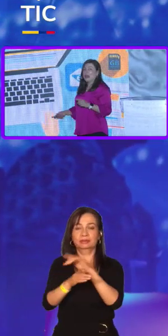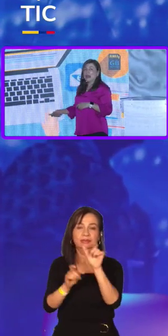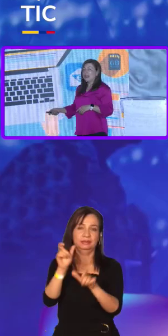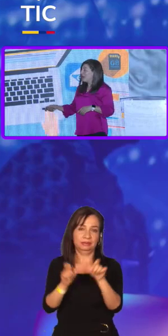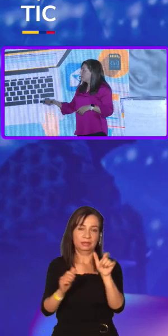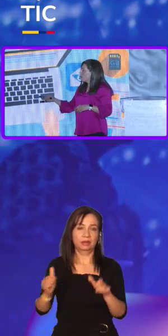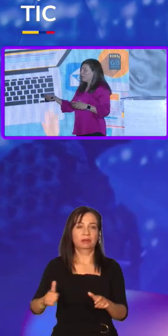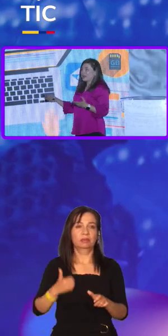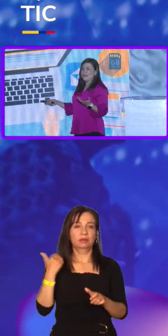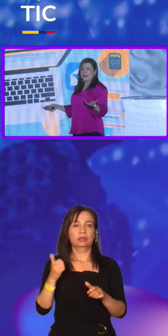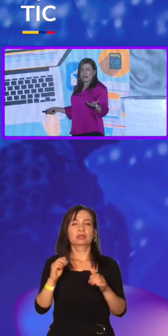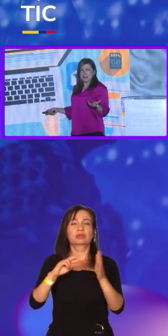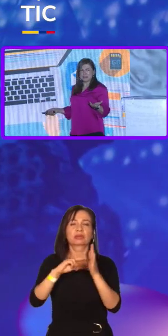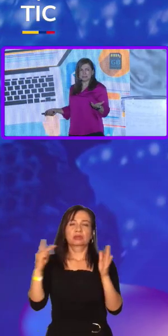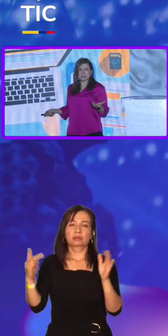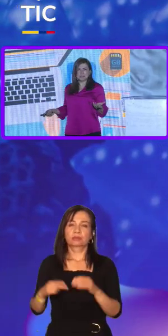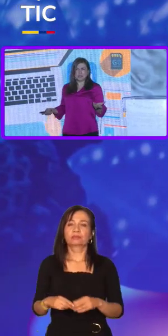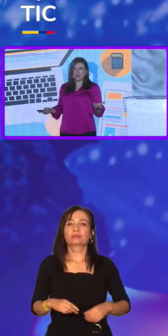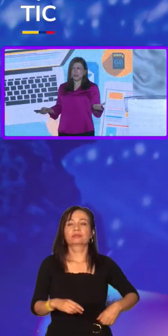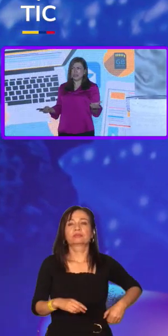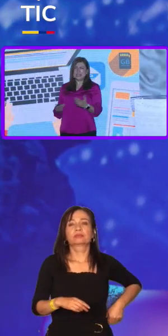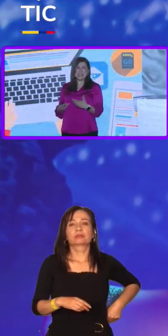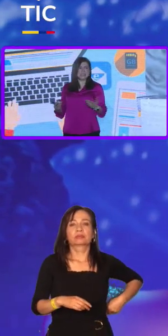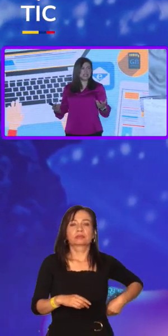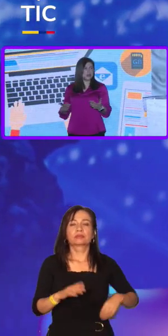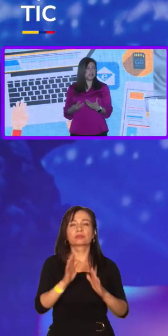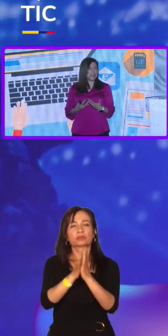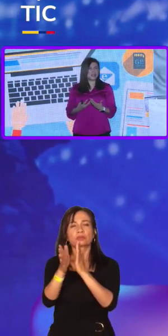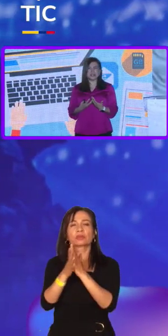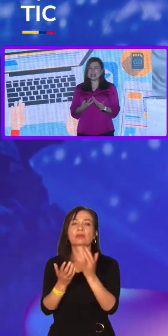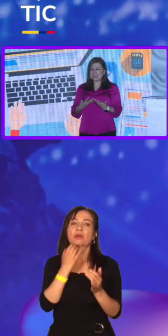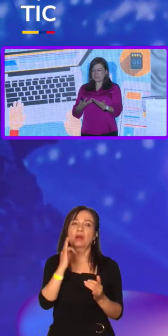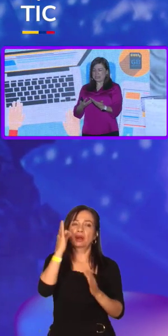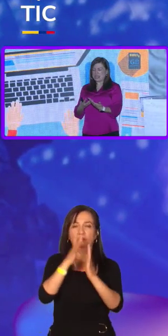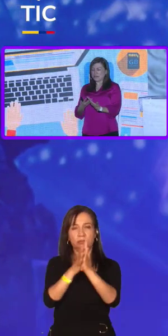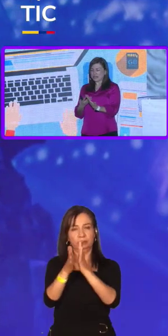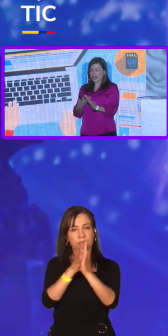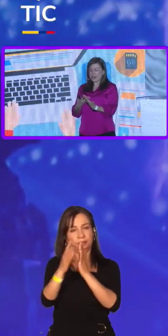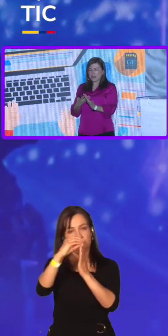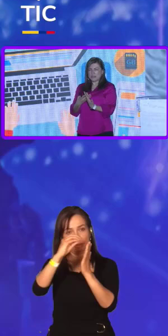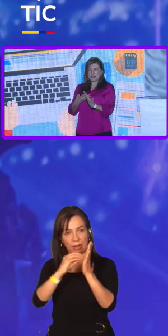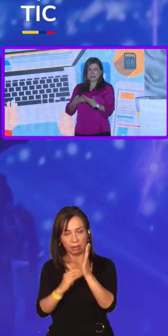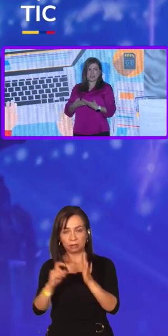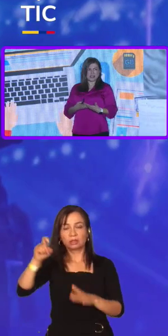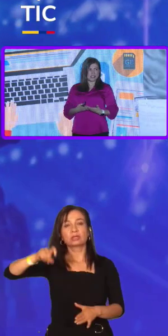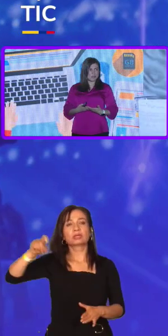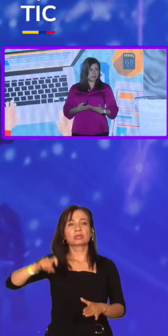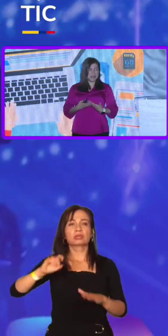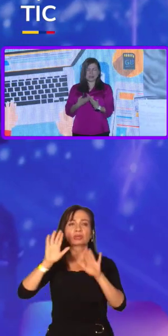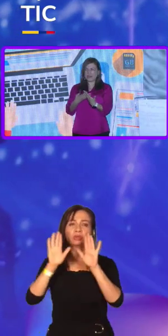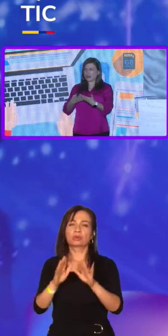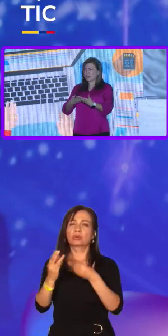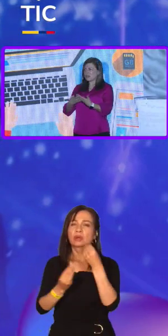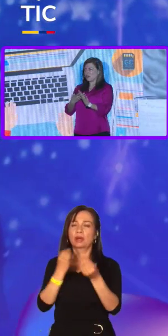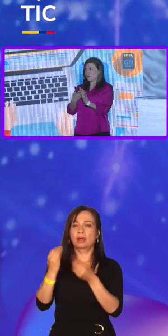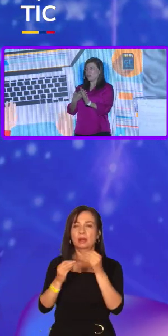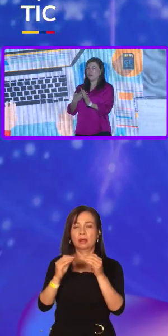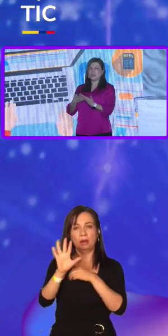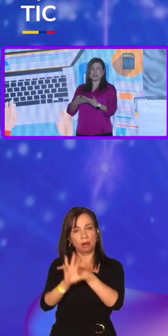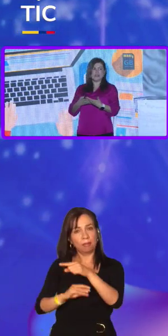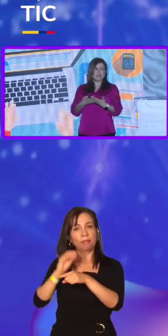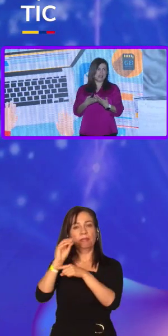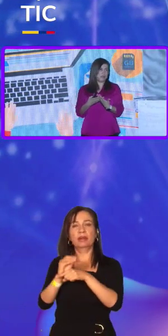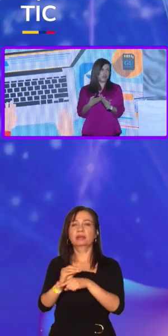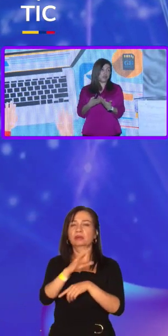tecnología. La interoperabilidad, porque si necesitamos datos, necesitamos que nuestras diferentes plataformas